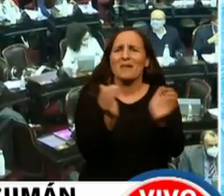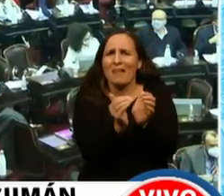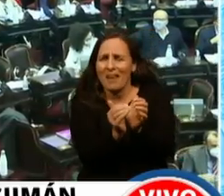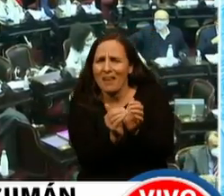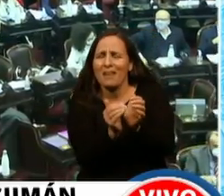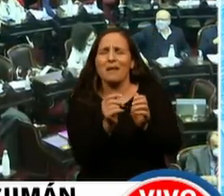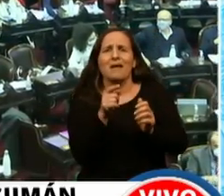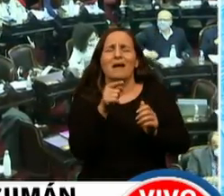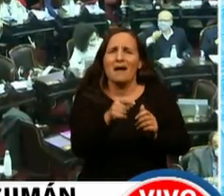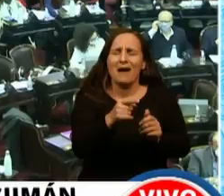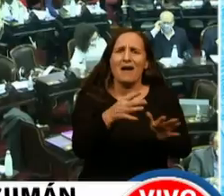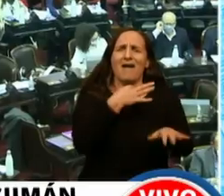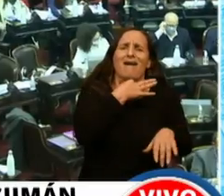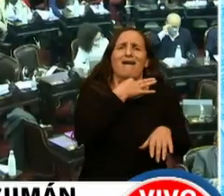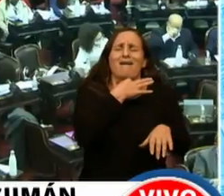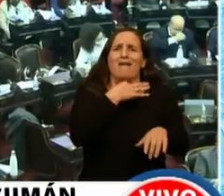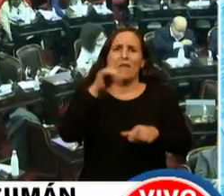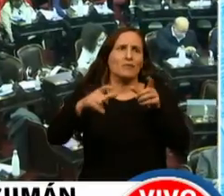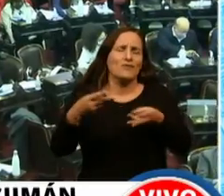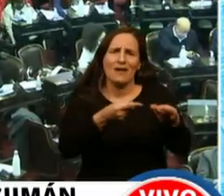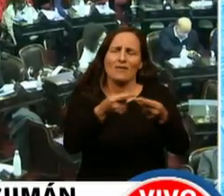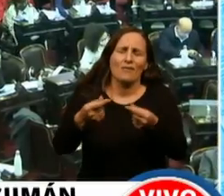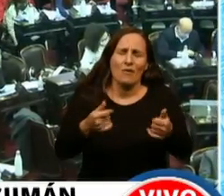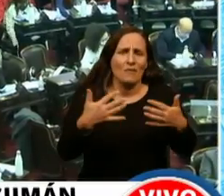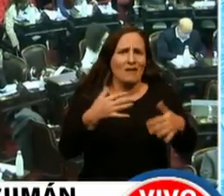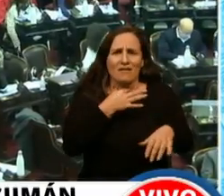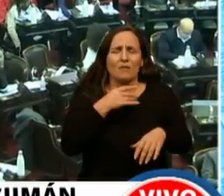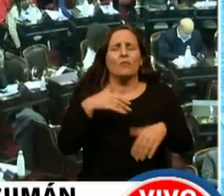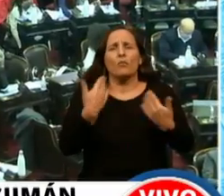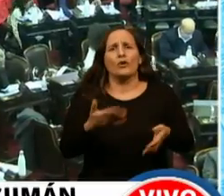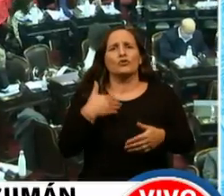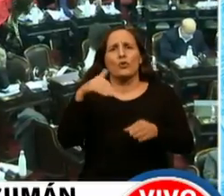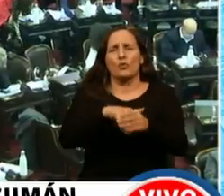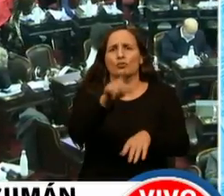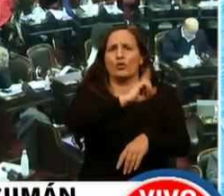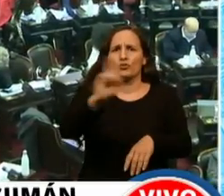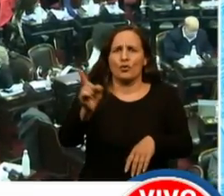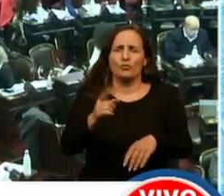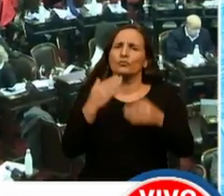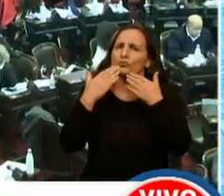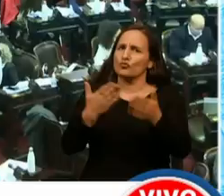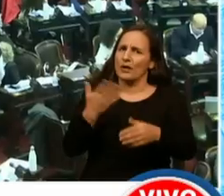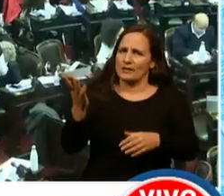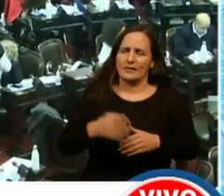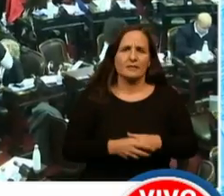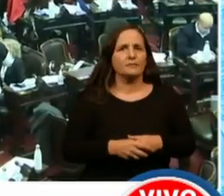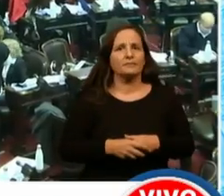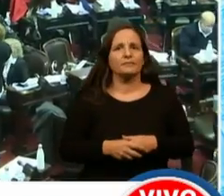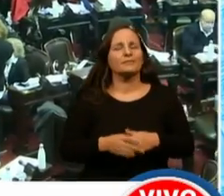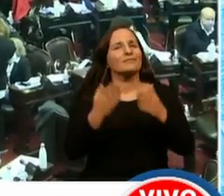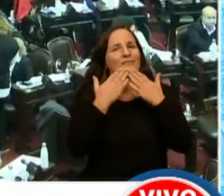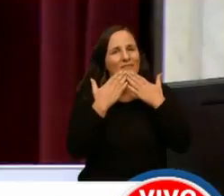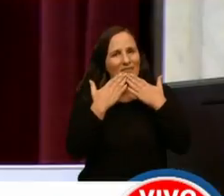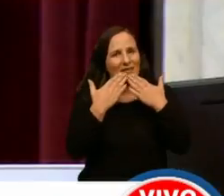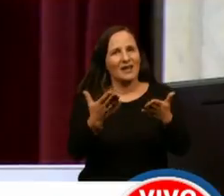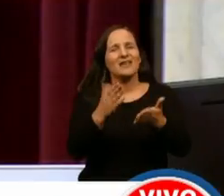y sobre todo a los consumidores por eso presidente voy a votar en contra de muchas gracias gracias